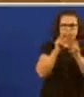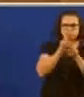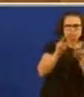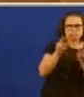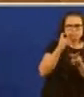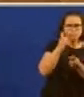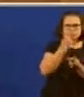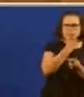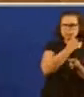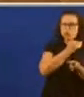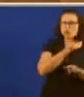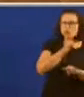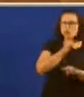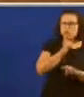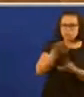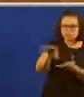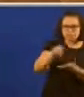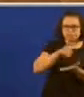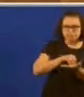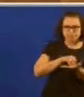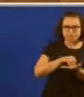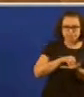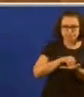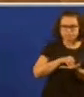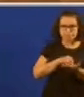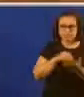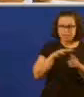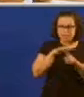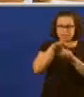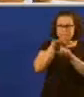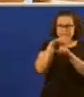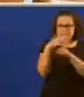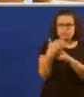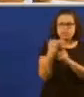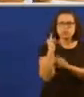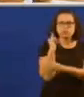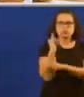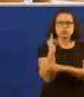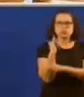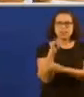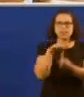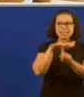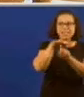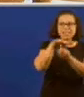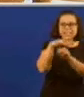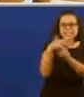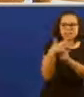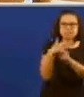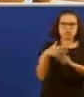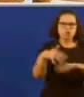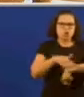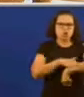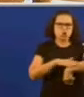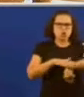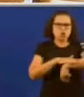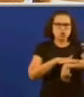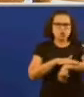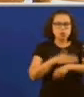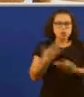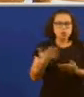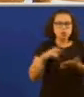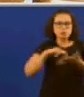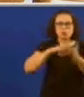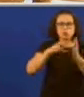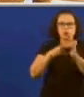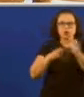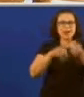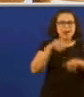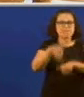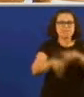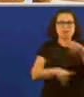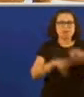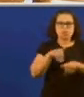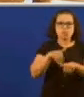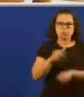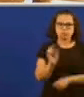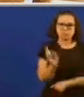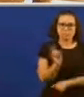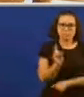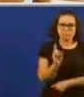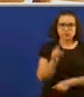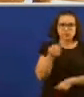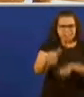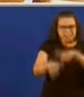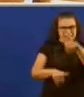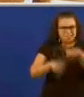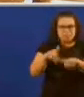vivir. A causa desta crise institucional, desta crise do réxime, non é o referendo. O referendo é un síntoma do